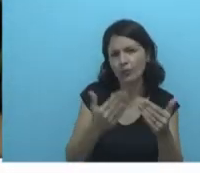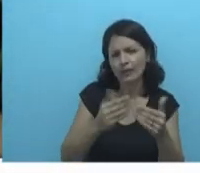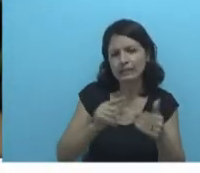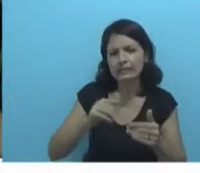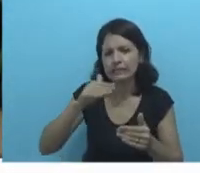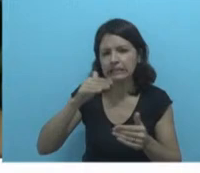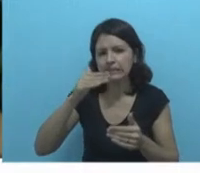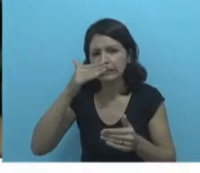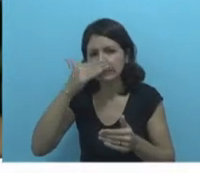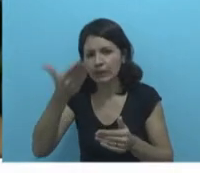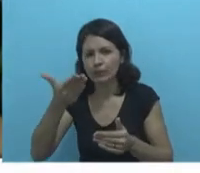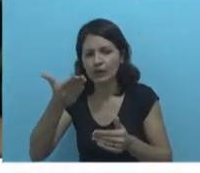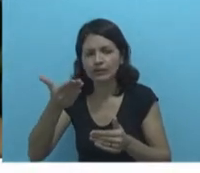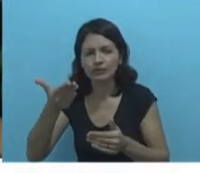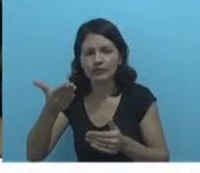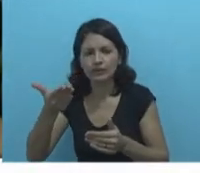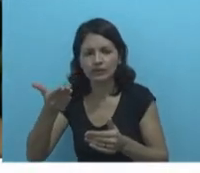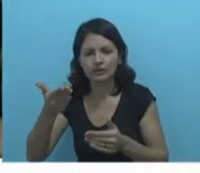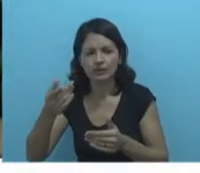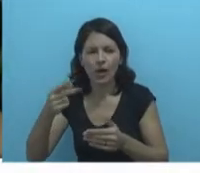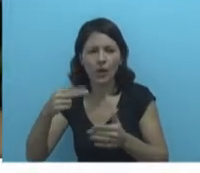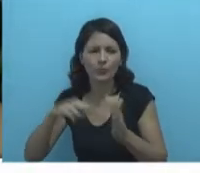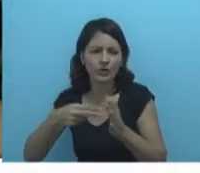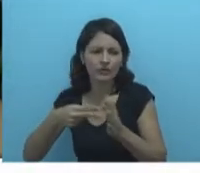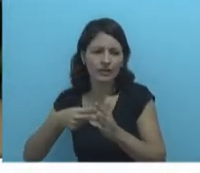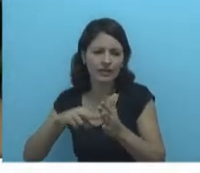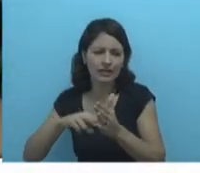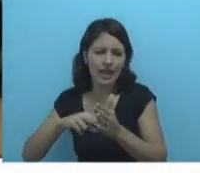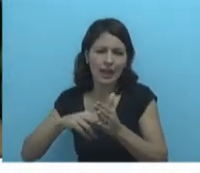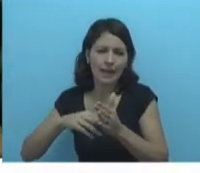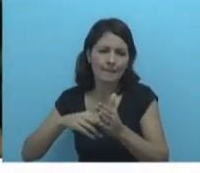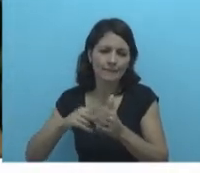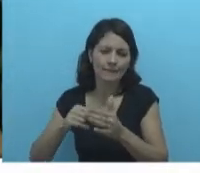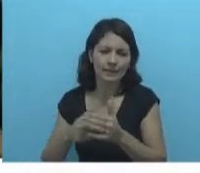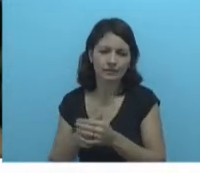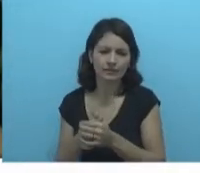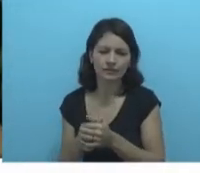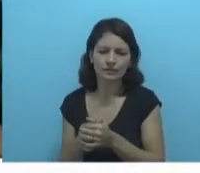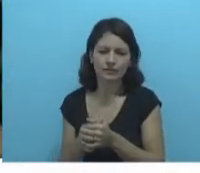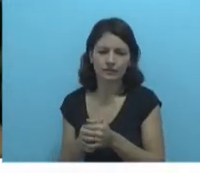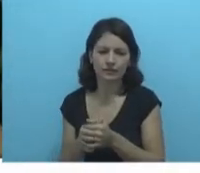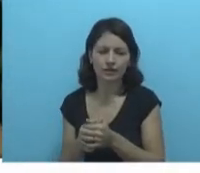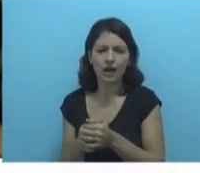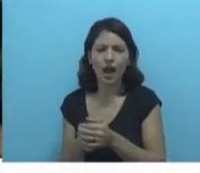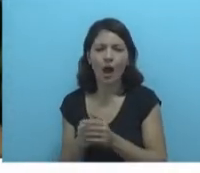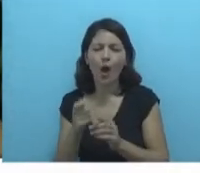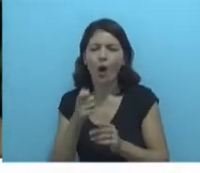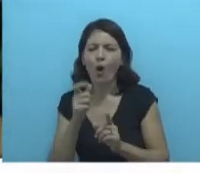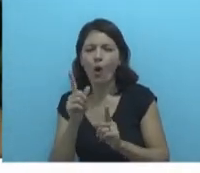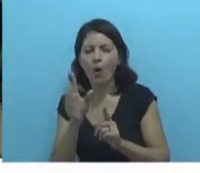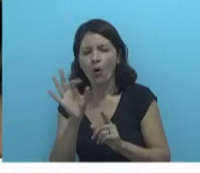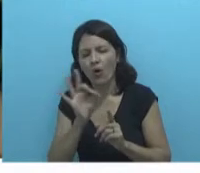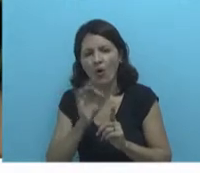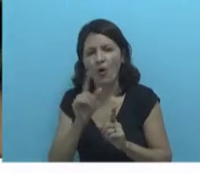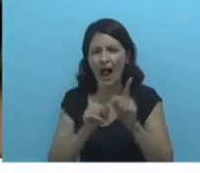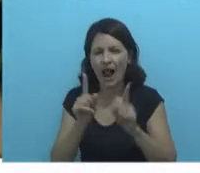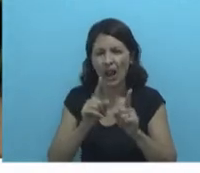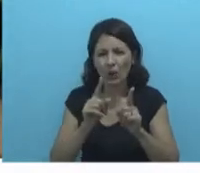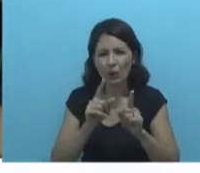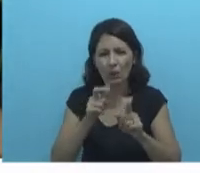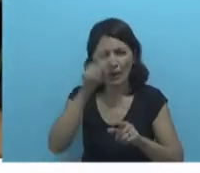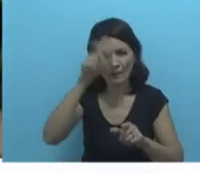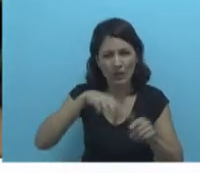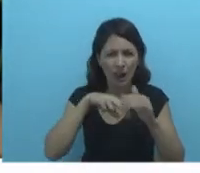también hay muchas complejidades que vienen asociadas a las largas internaciones que tienen los pacientes en las terapias